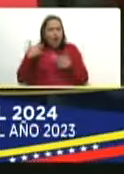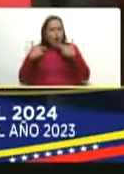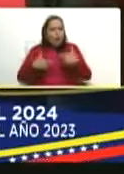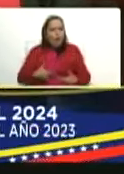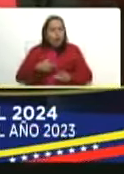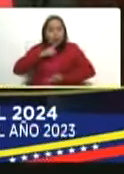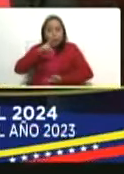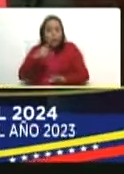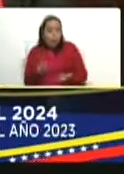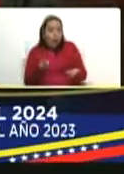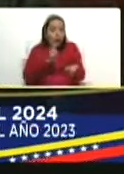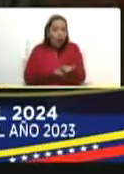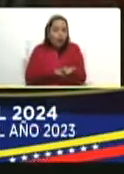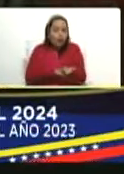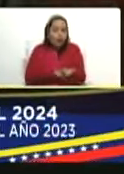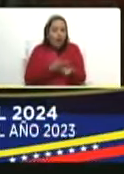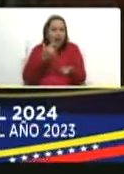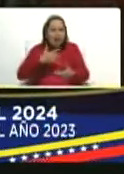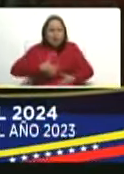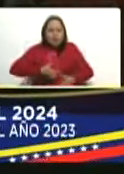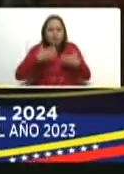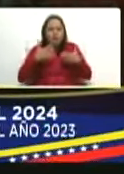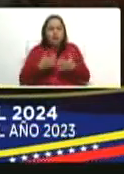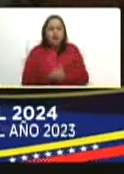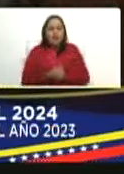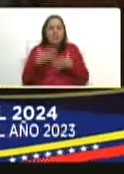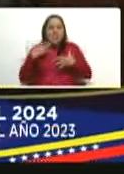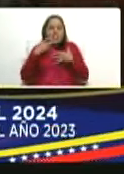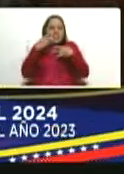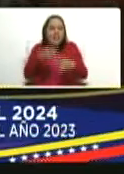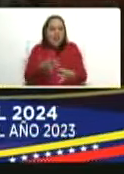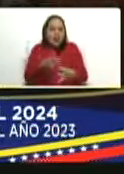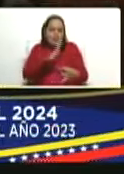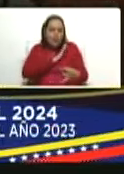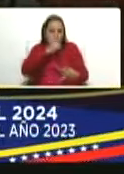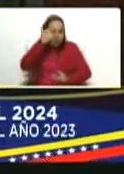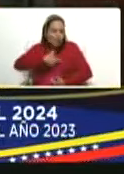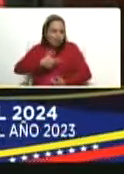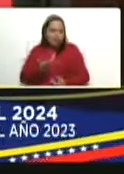humanos son las furias del interés personal.